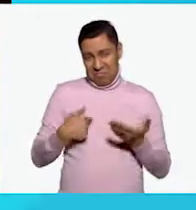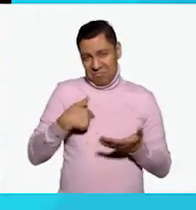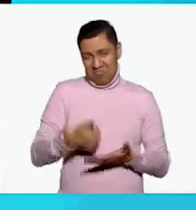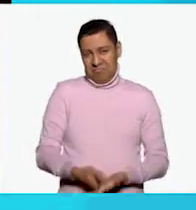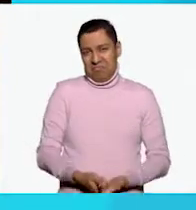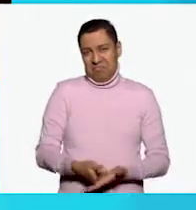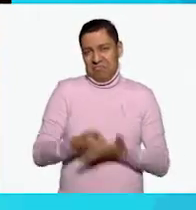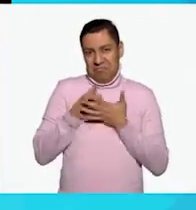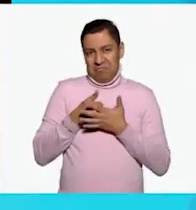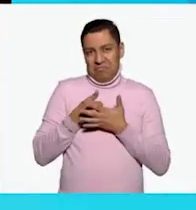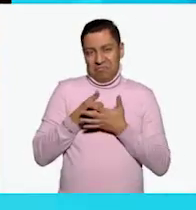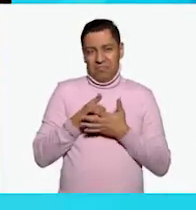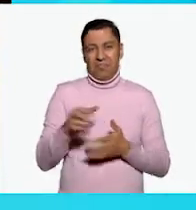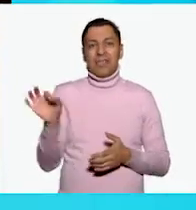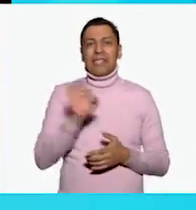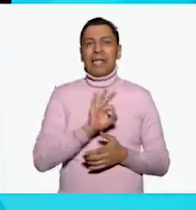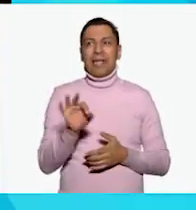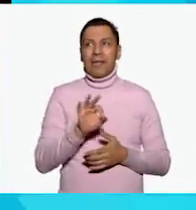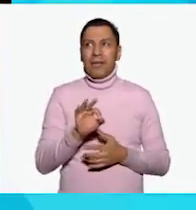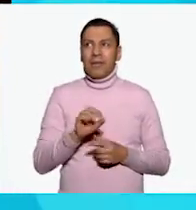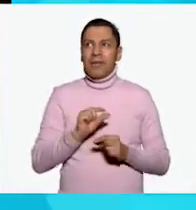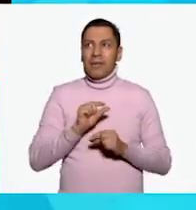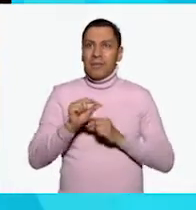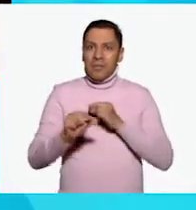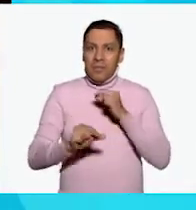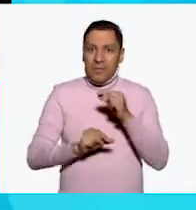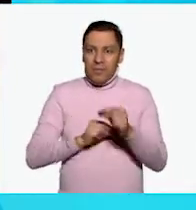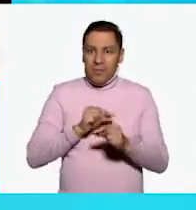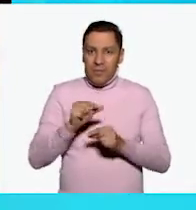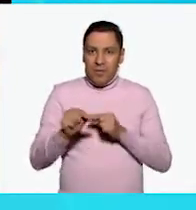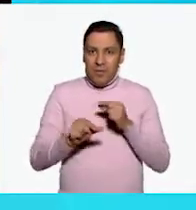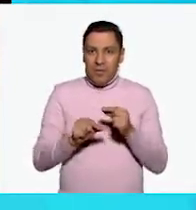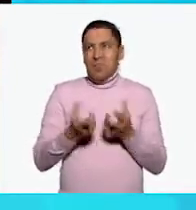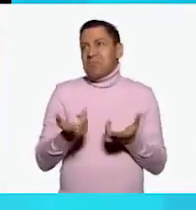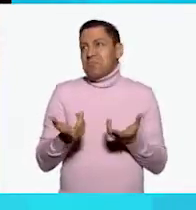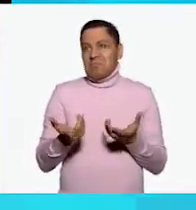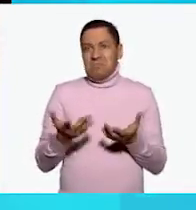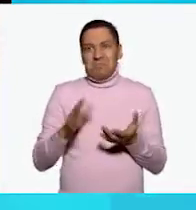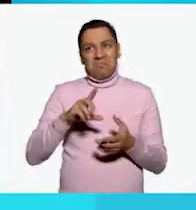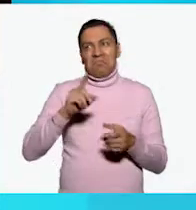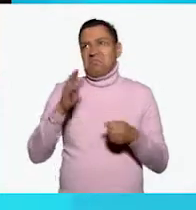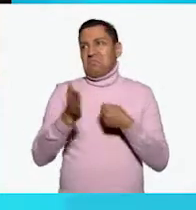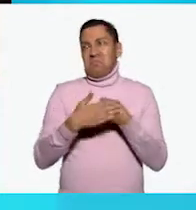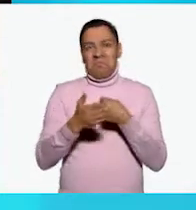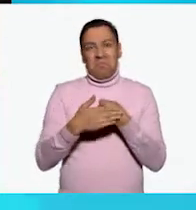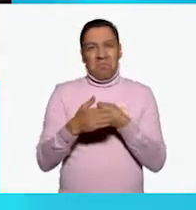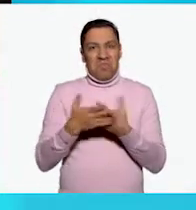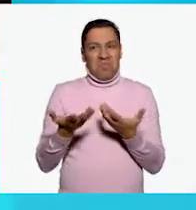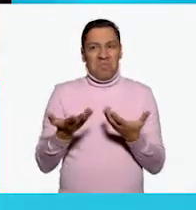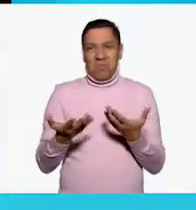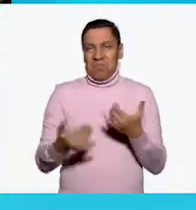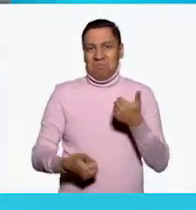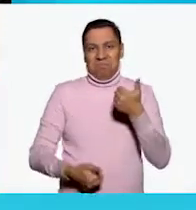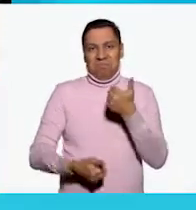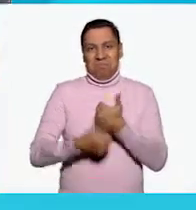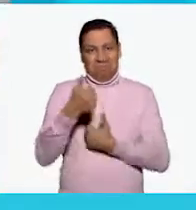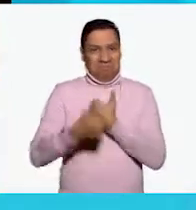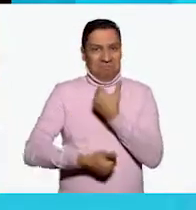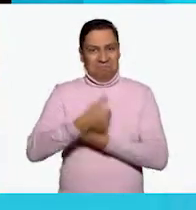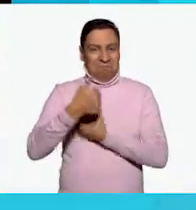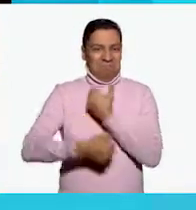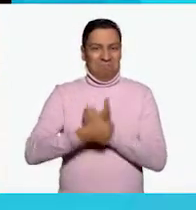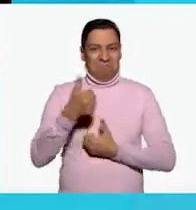Y quizás podrás entrar a un concurso. Eso te permitirá estar